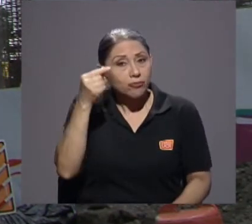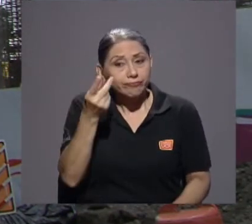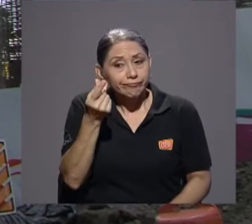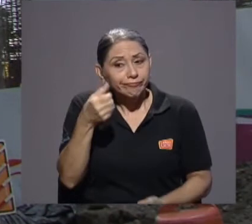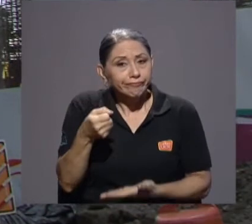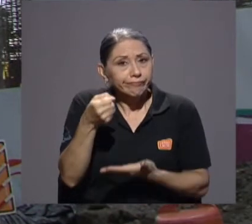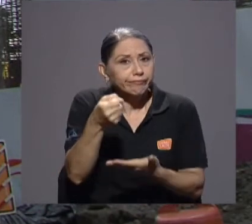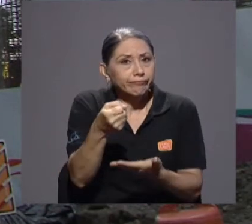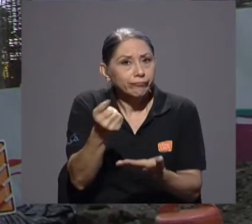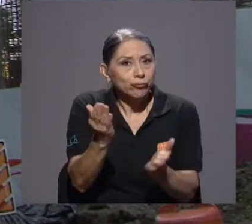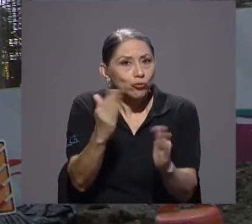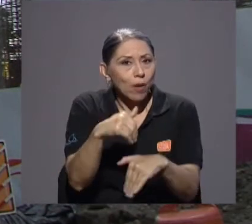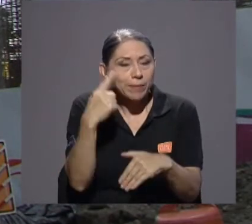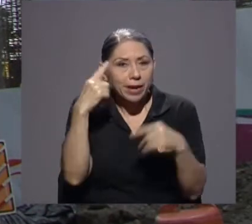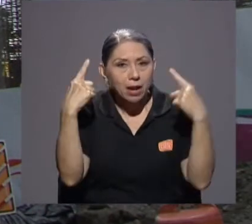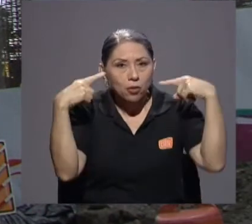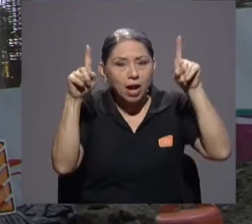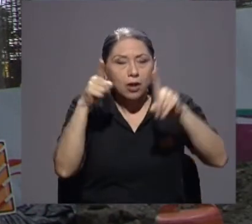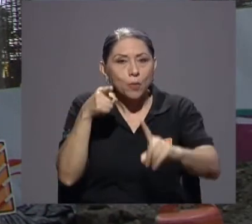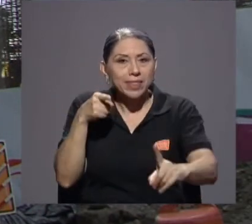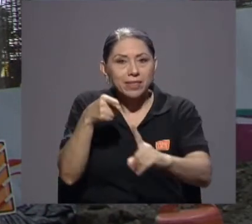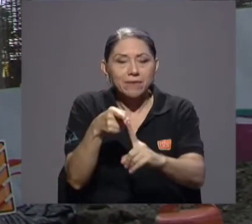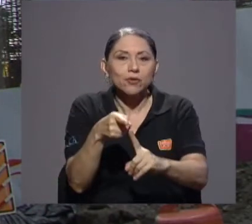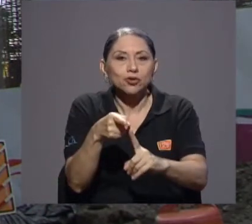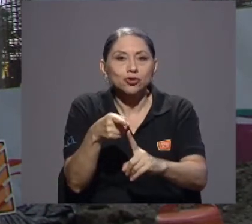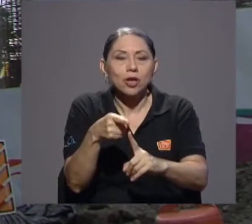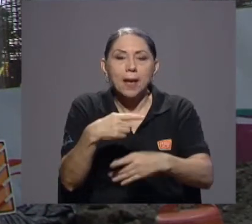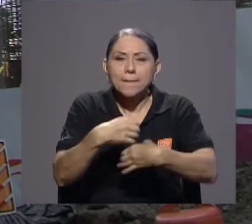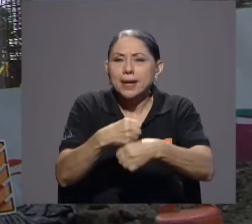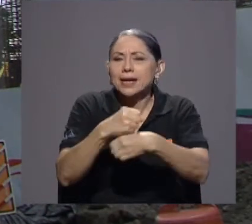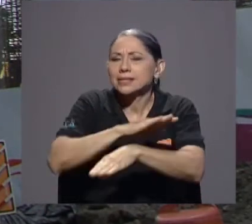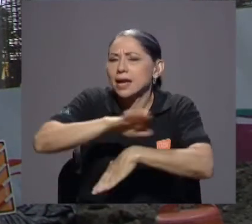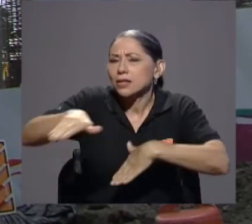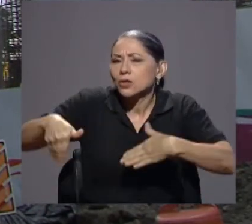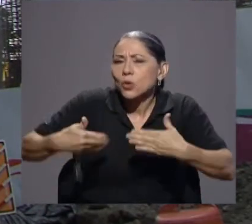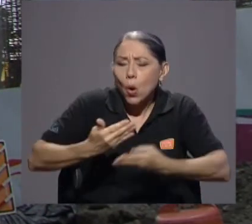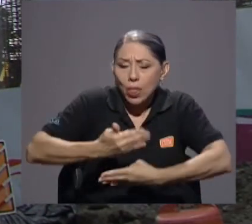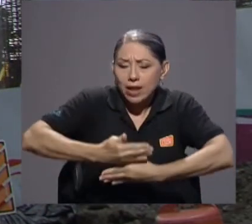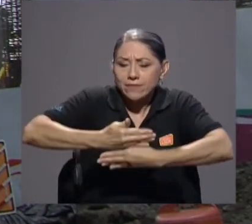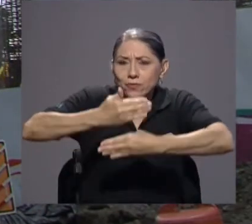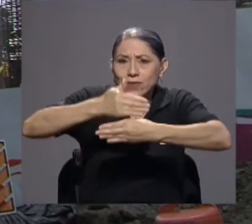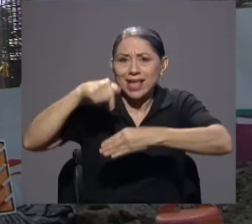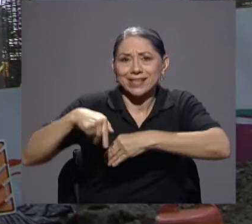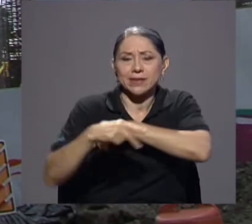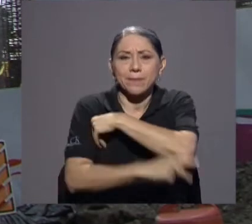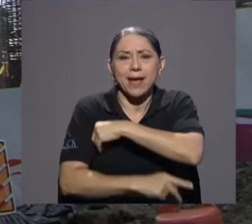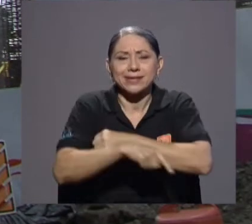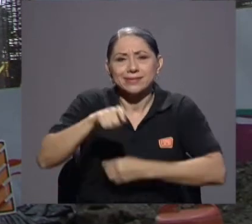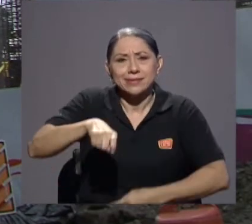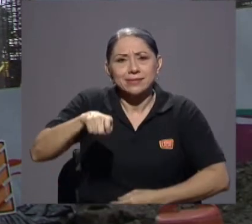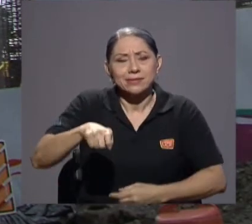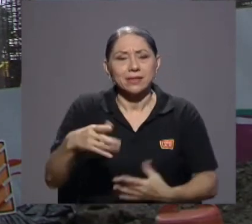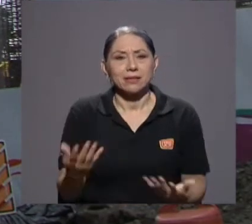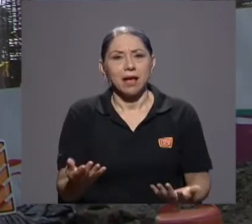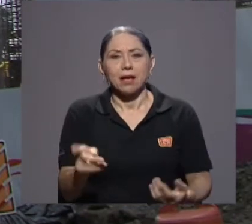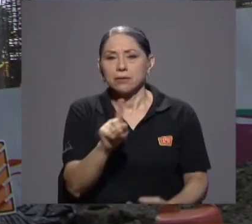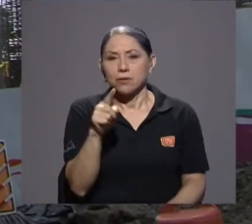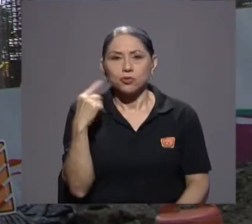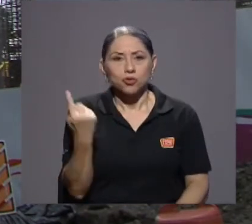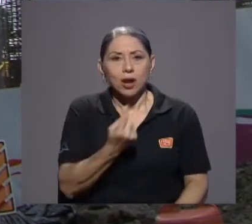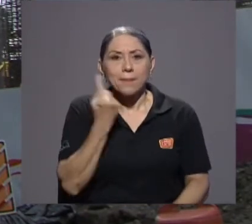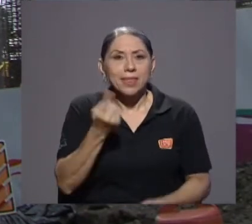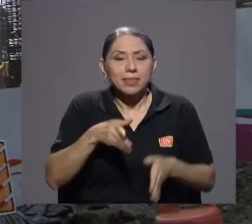para lograr los objetivos que se necesitan para realizar toda la infraestructura que este país tanto necesita, no